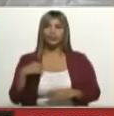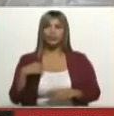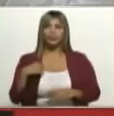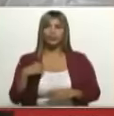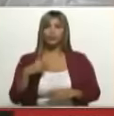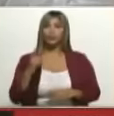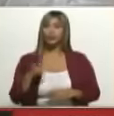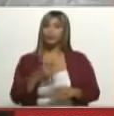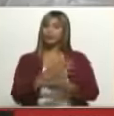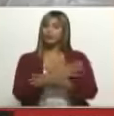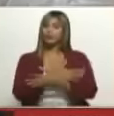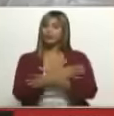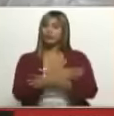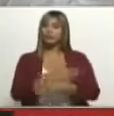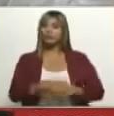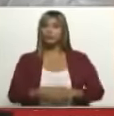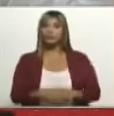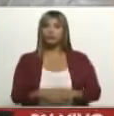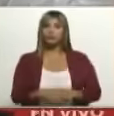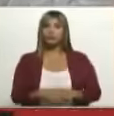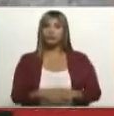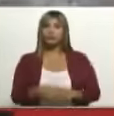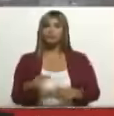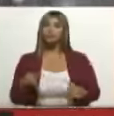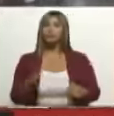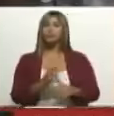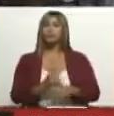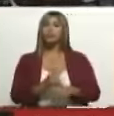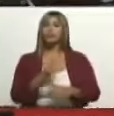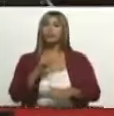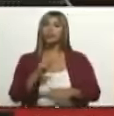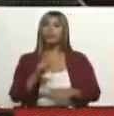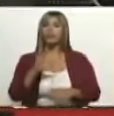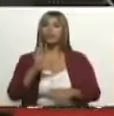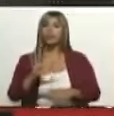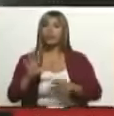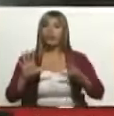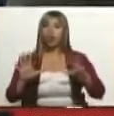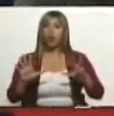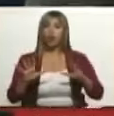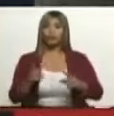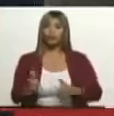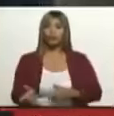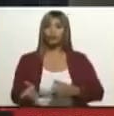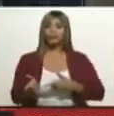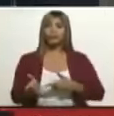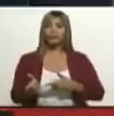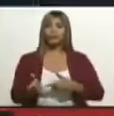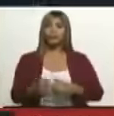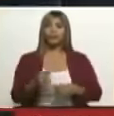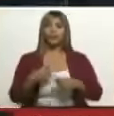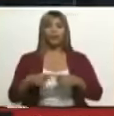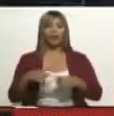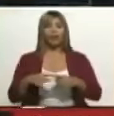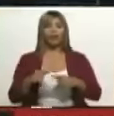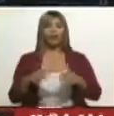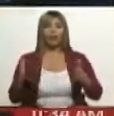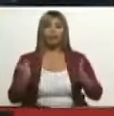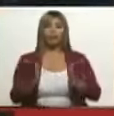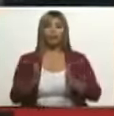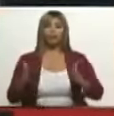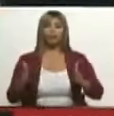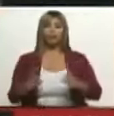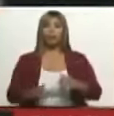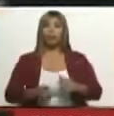debemos felicitar ante el hallazgo de 158 armas de fuego de distintos calibres, más